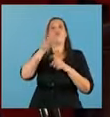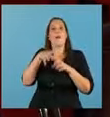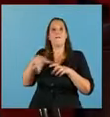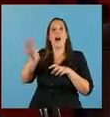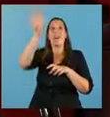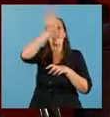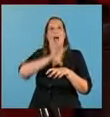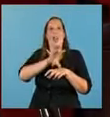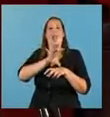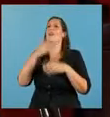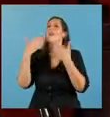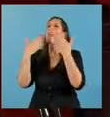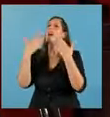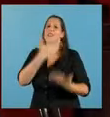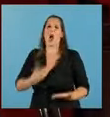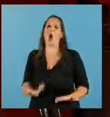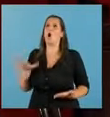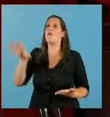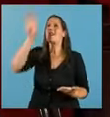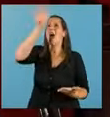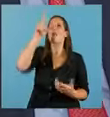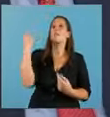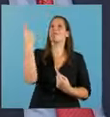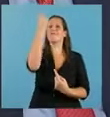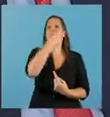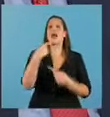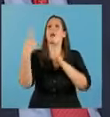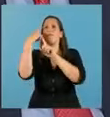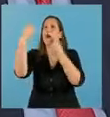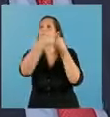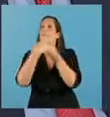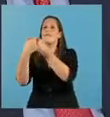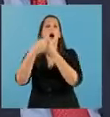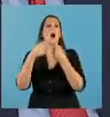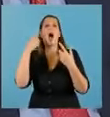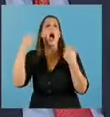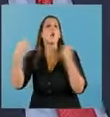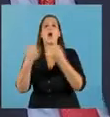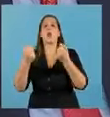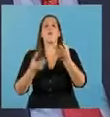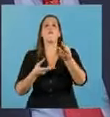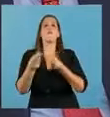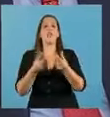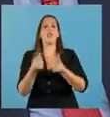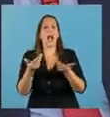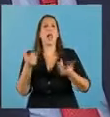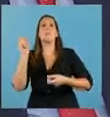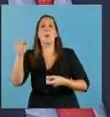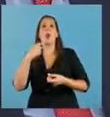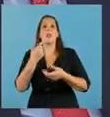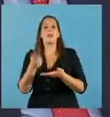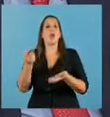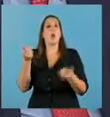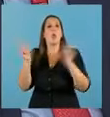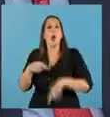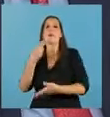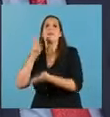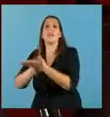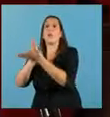los gobernadores del país por la firma del consenso fiscal que devuelve capacidad tributaria a las jurisdicciones, fortaleciendo